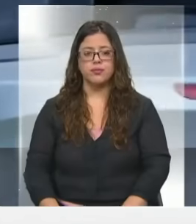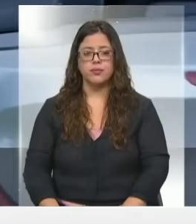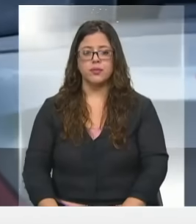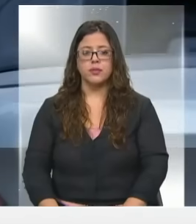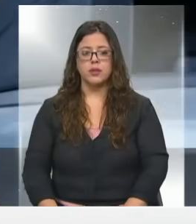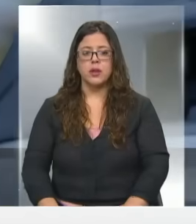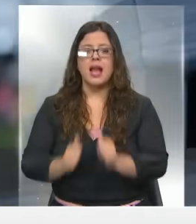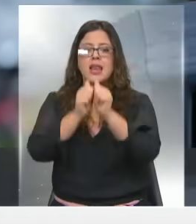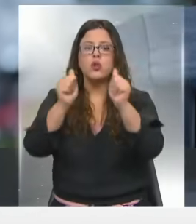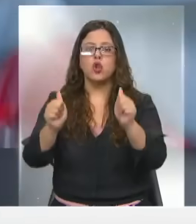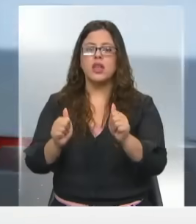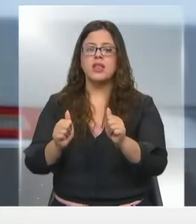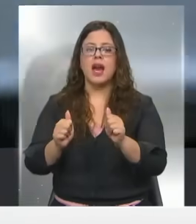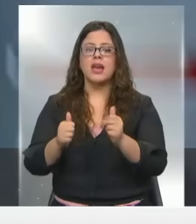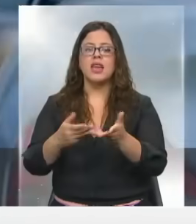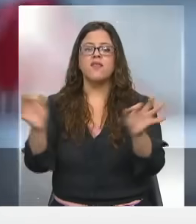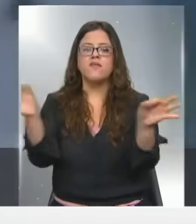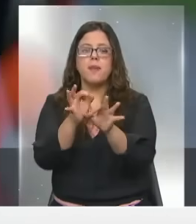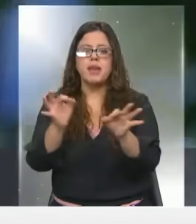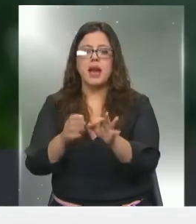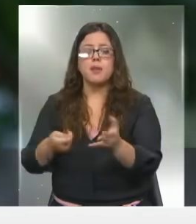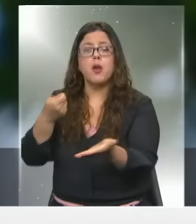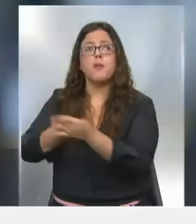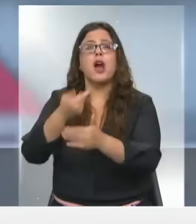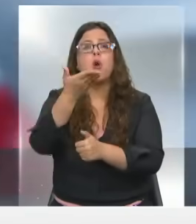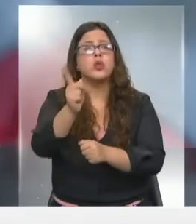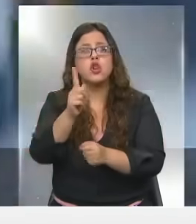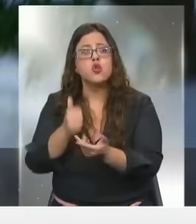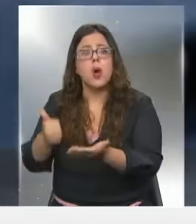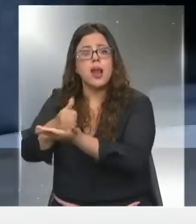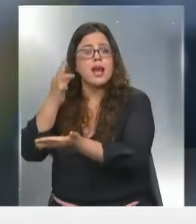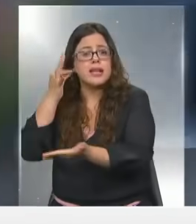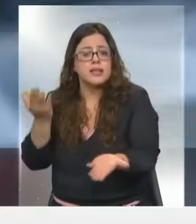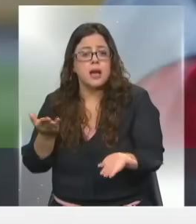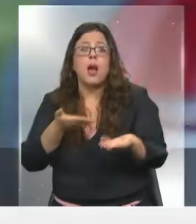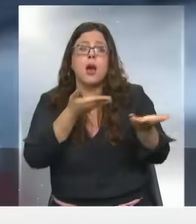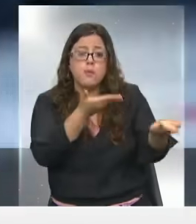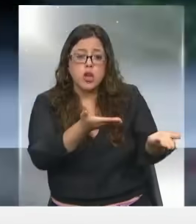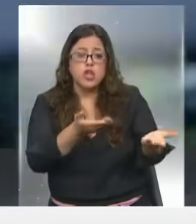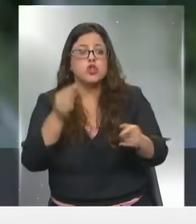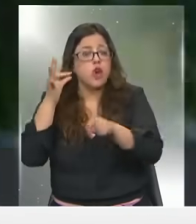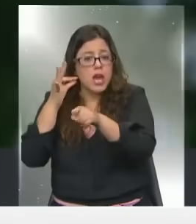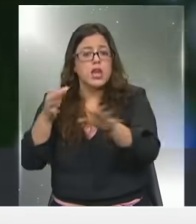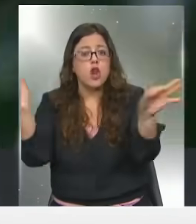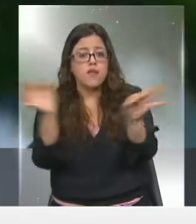La autoridad va a transmitir el tema, pero el pago se lo hicieron a usted, no a la alcaldesa.